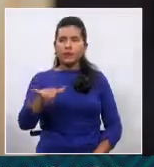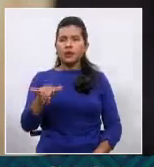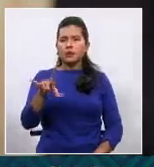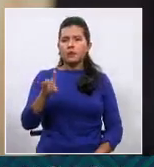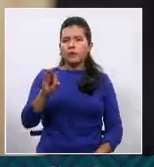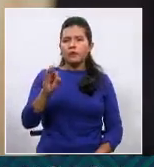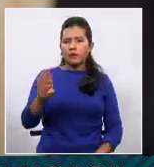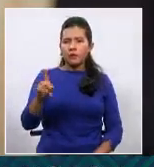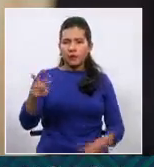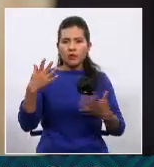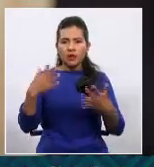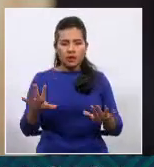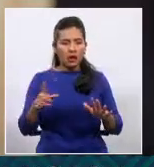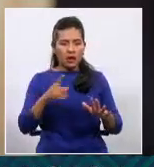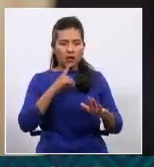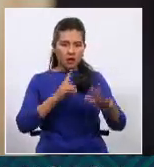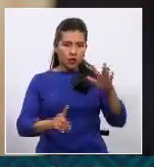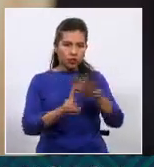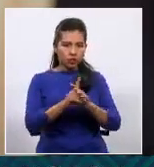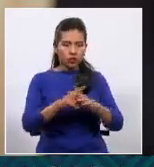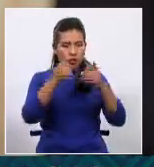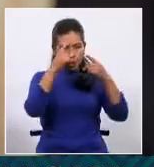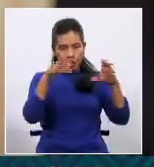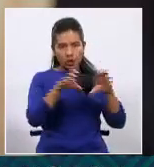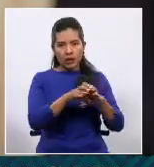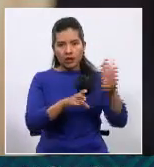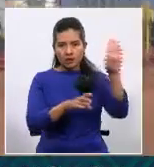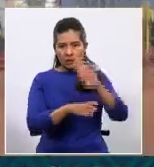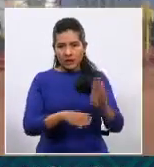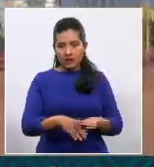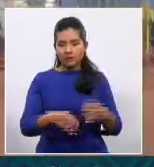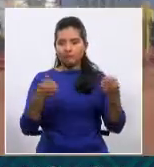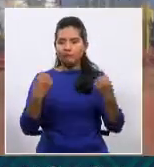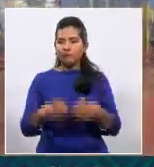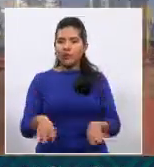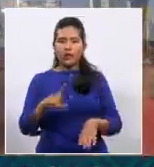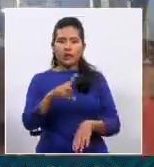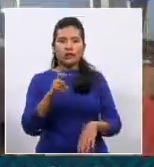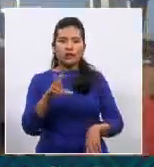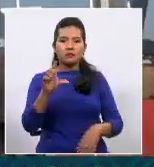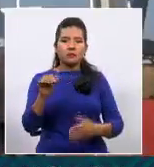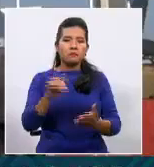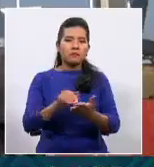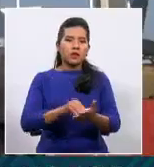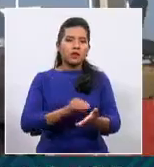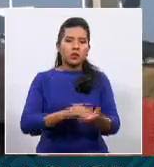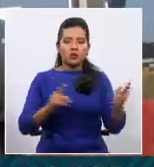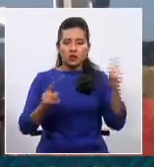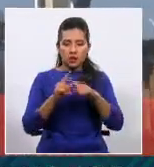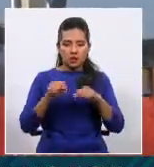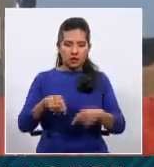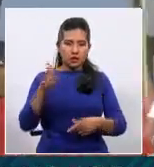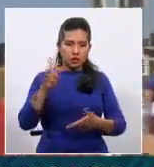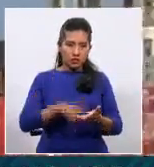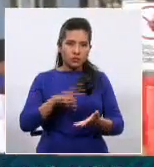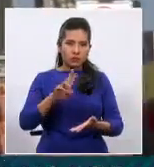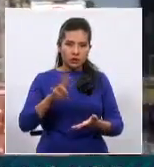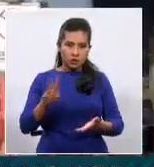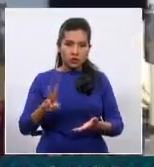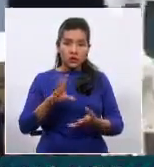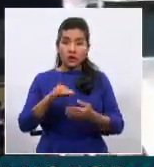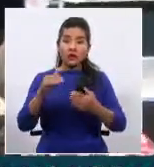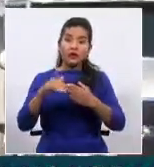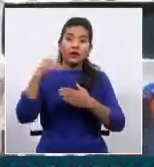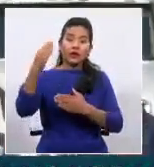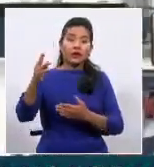pérdidas a nuestro estado por 120 millones hasta el año 2022 y hasta el 2025